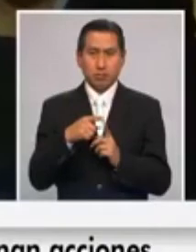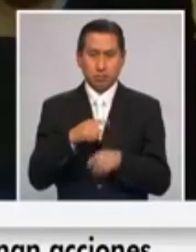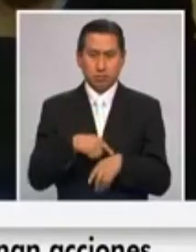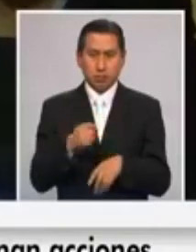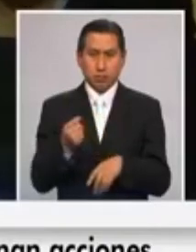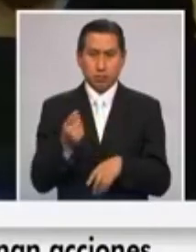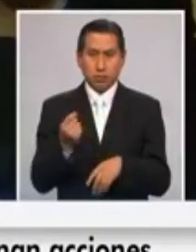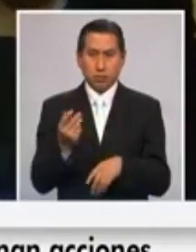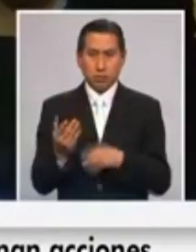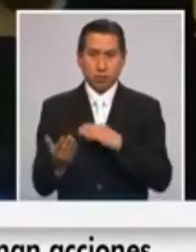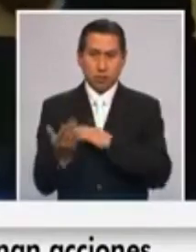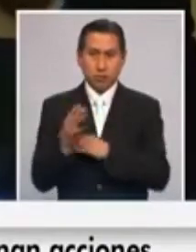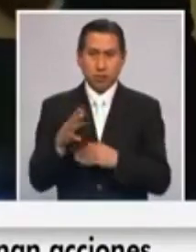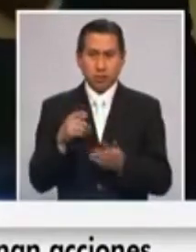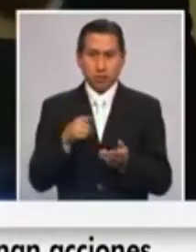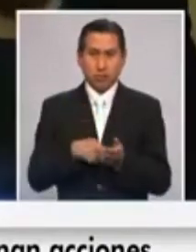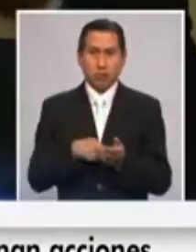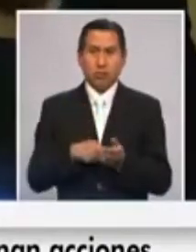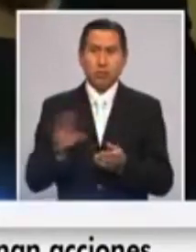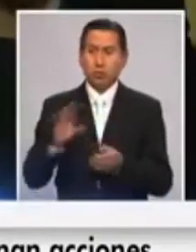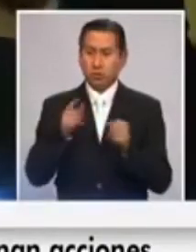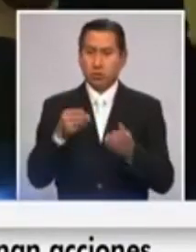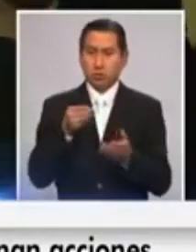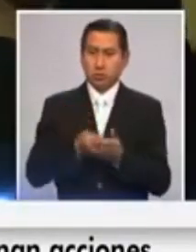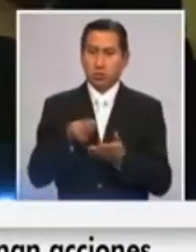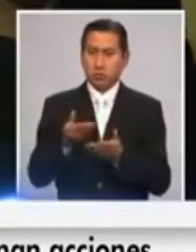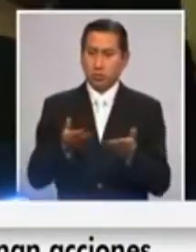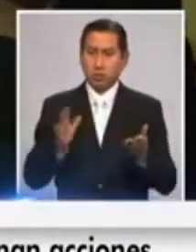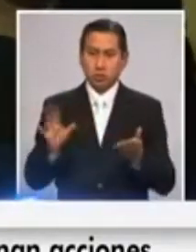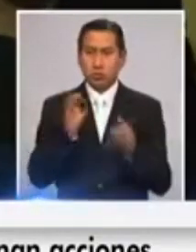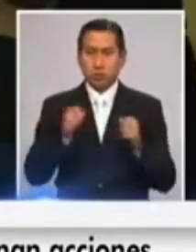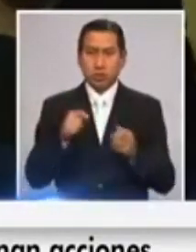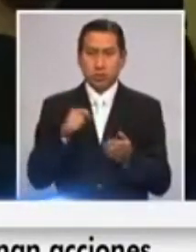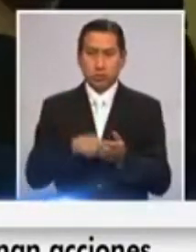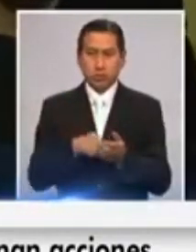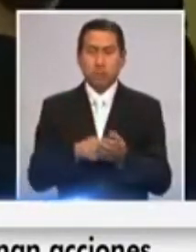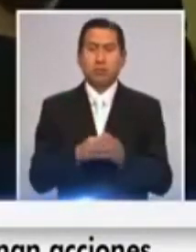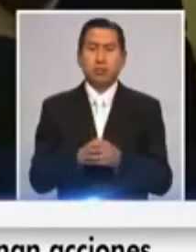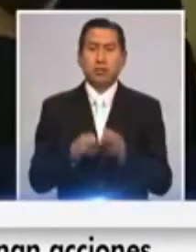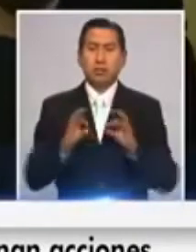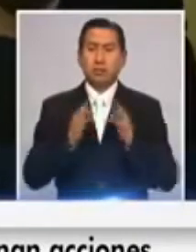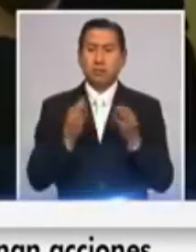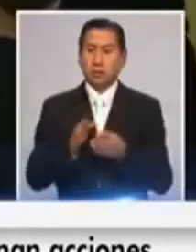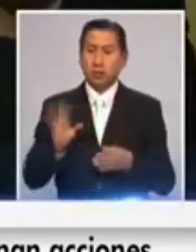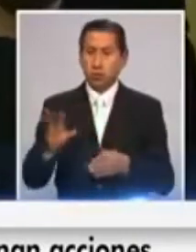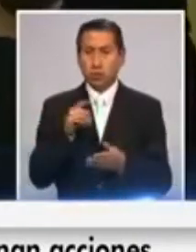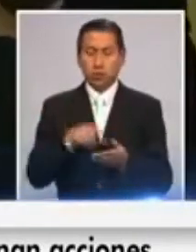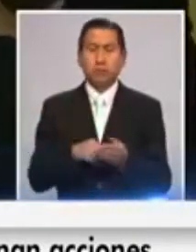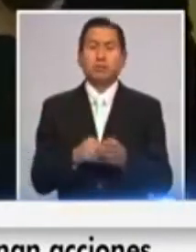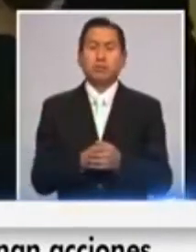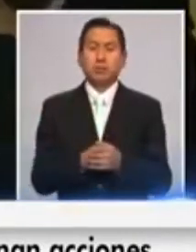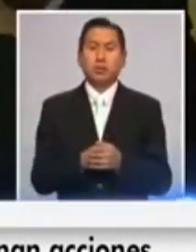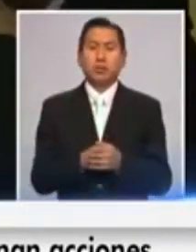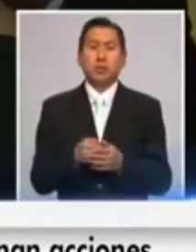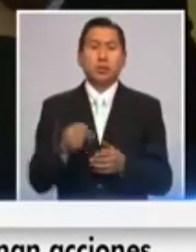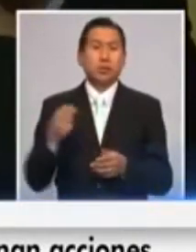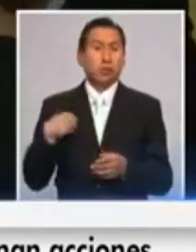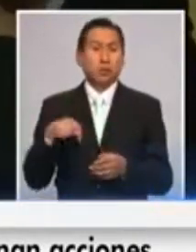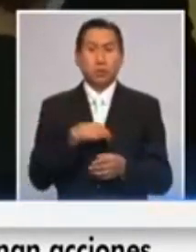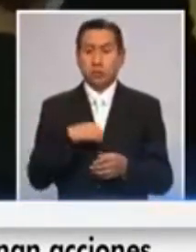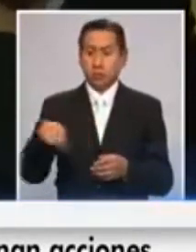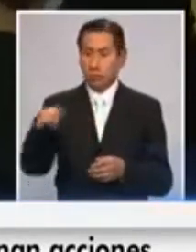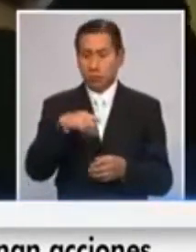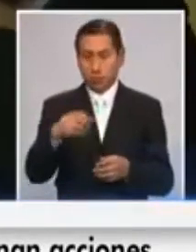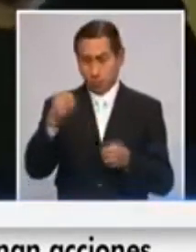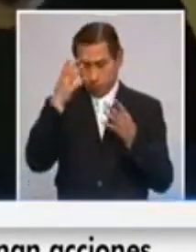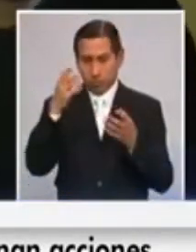11 de la mañana aproximada, ¿no? Para que puedan abastecer sus canastas familiares, cada familia. Esos son los que vamos a cumplir como